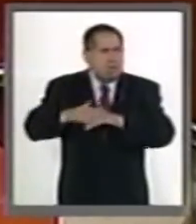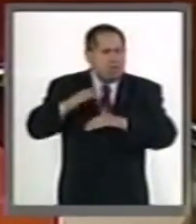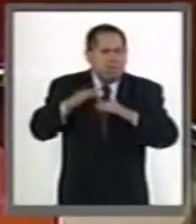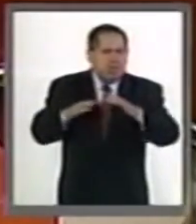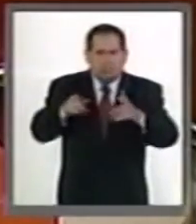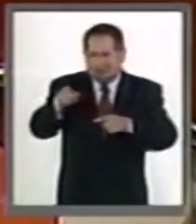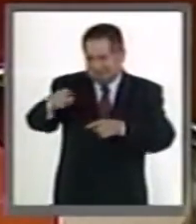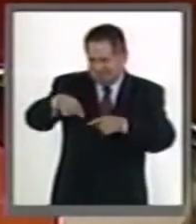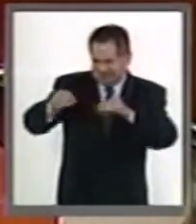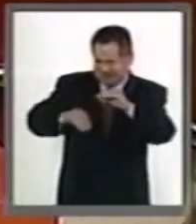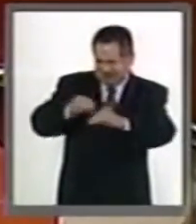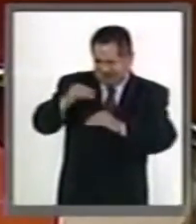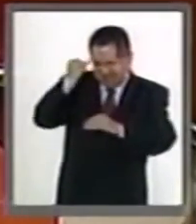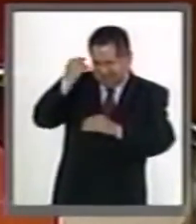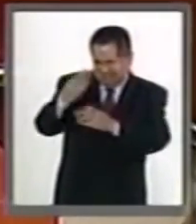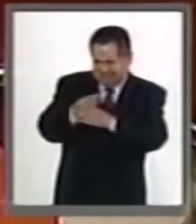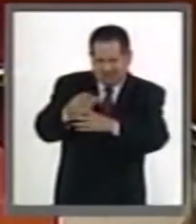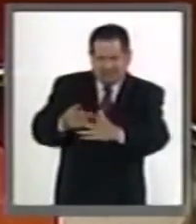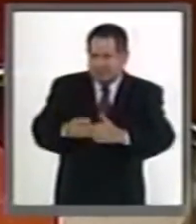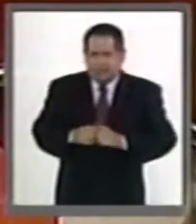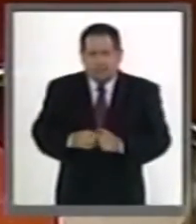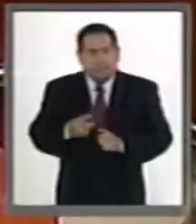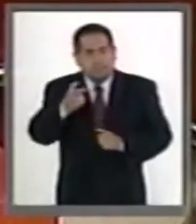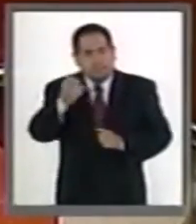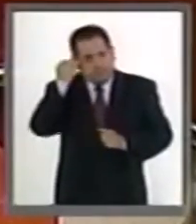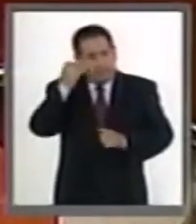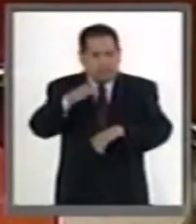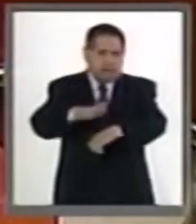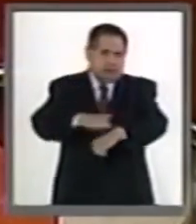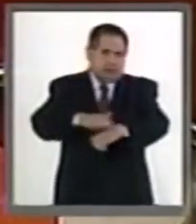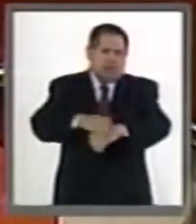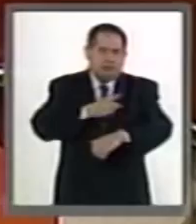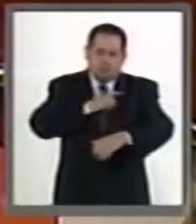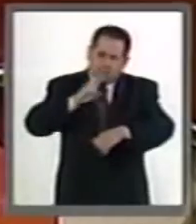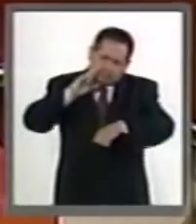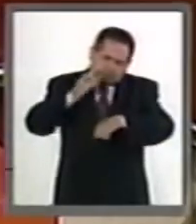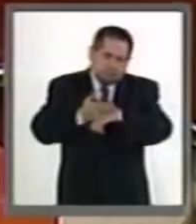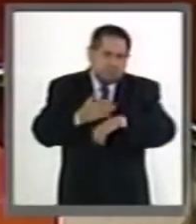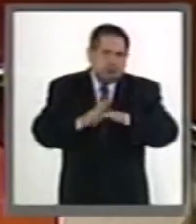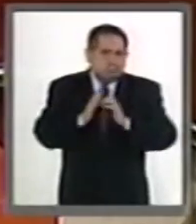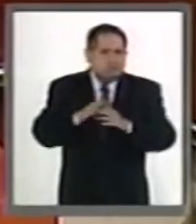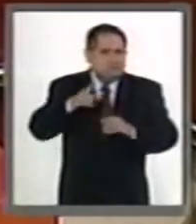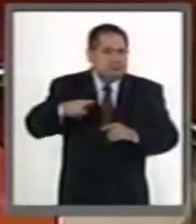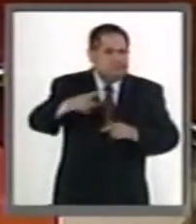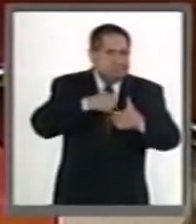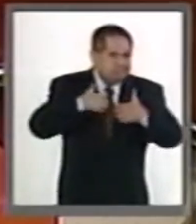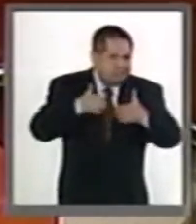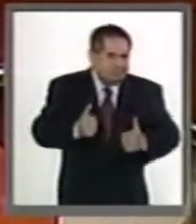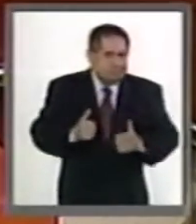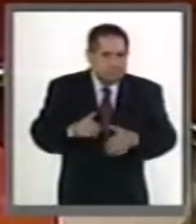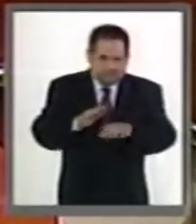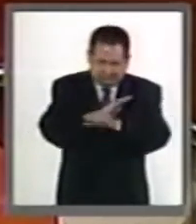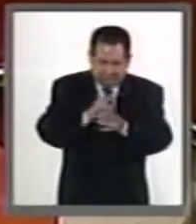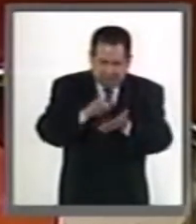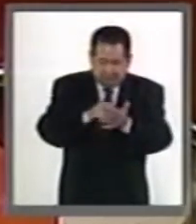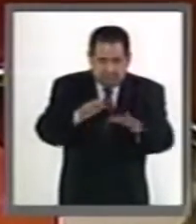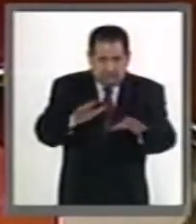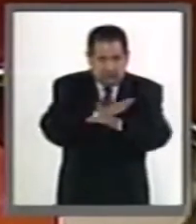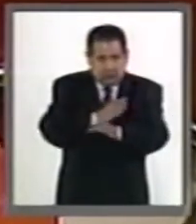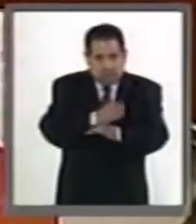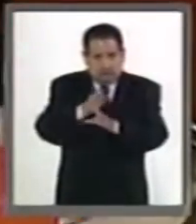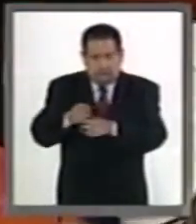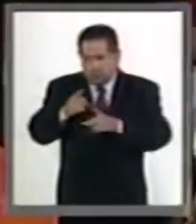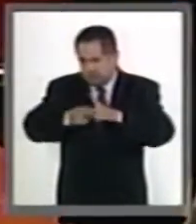los diseñadores de esta propuesta. Por ello, hacemos un llamado a la responsabilidad legislativa para que se corrijan las cifras y las